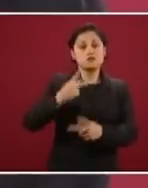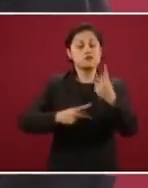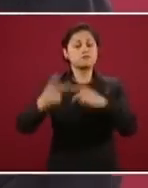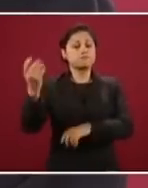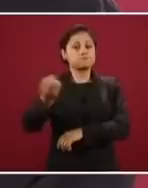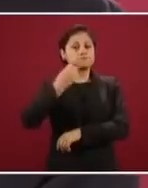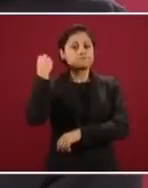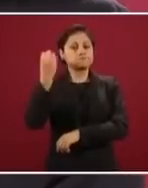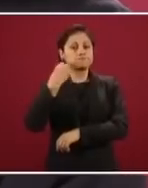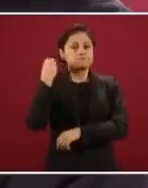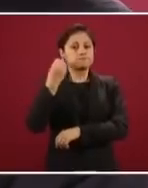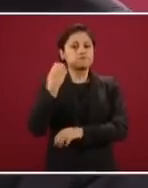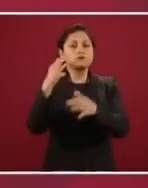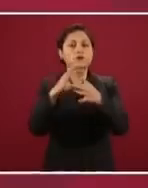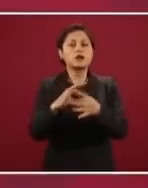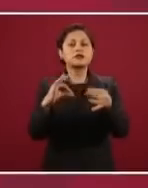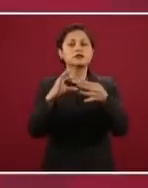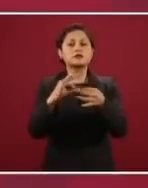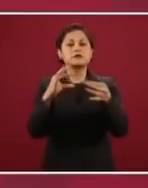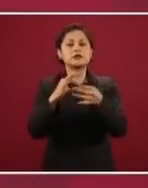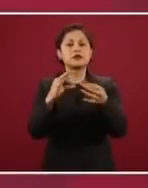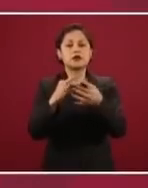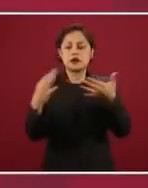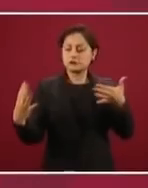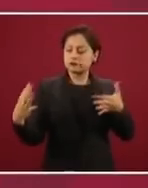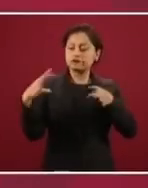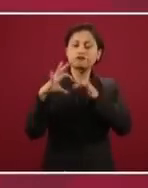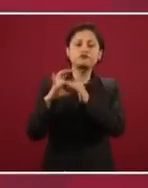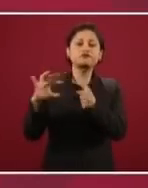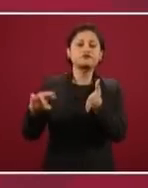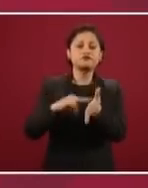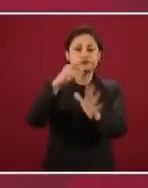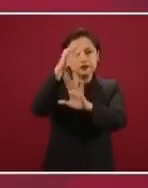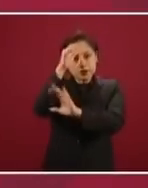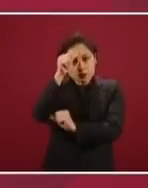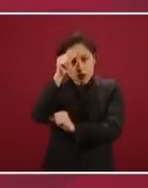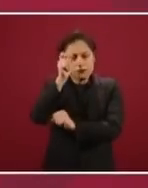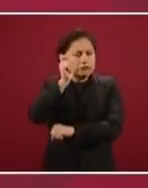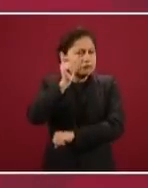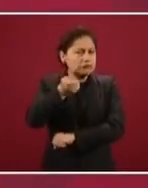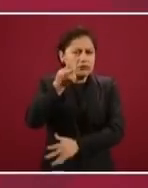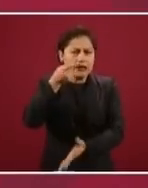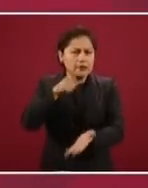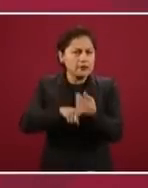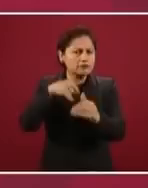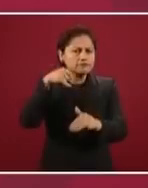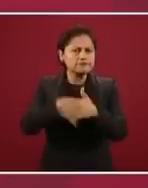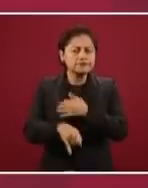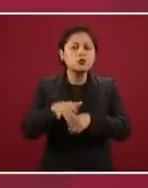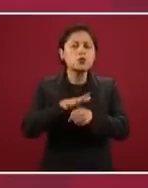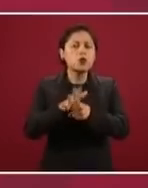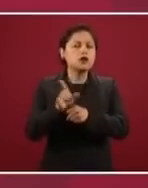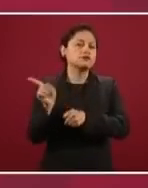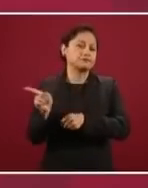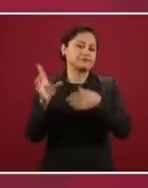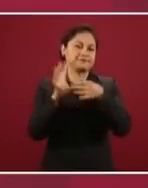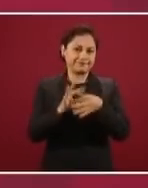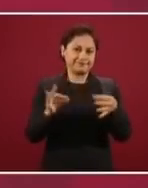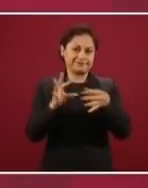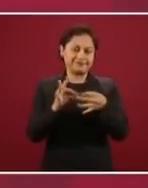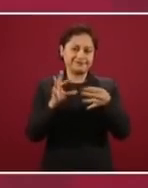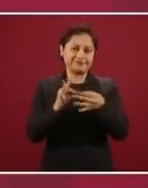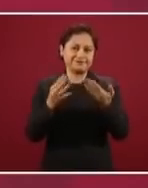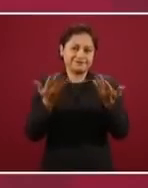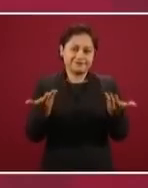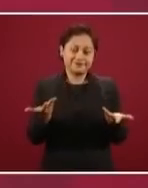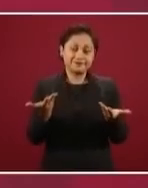microsoft que se ha conseguido agradecerles mucho pues